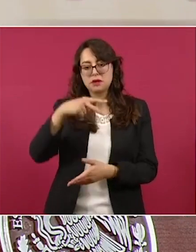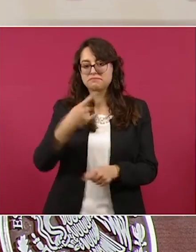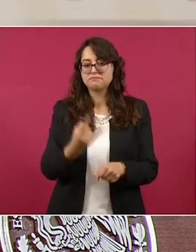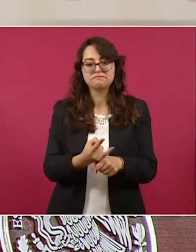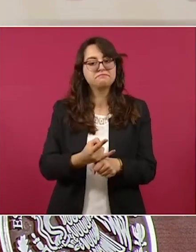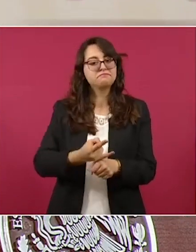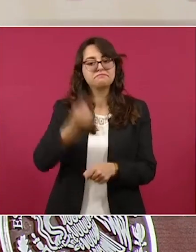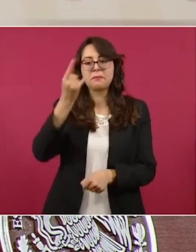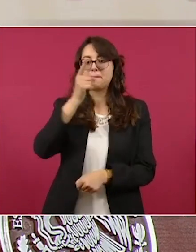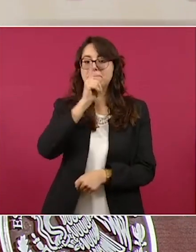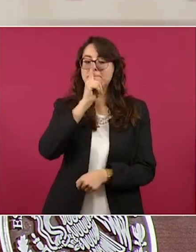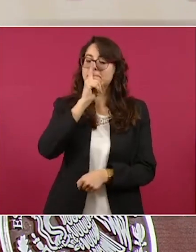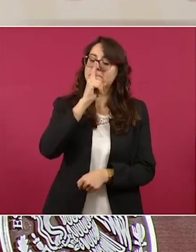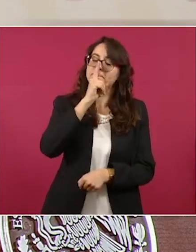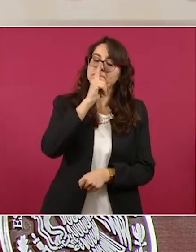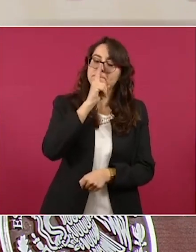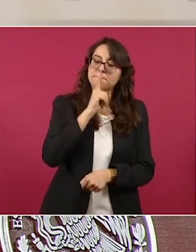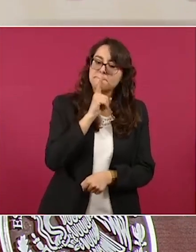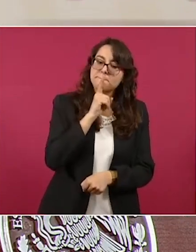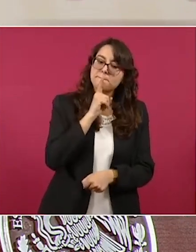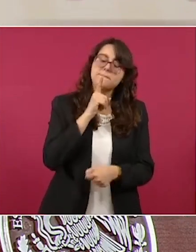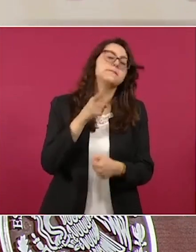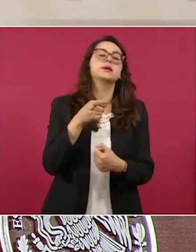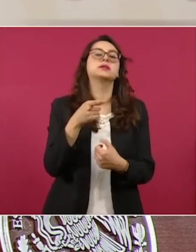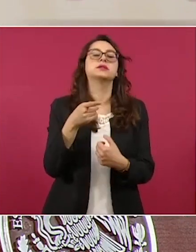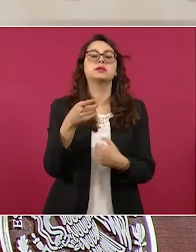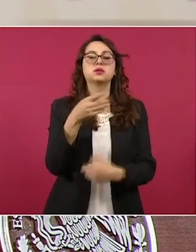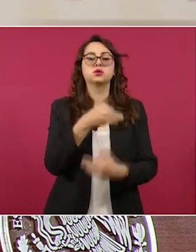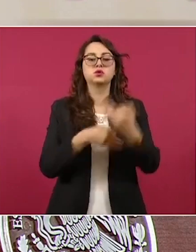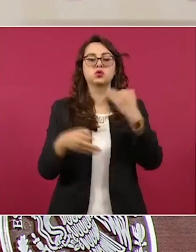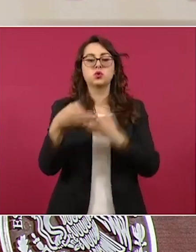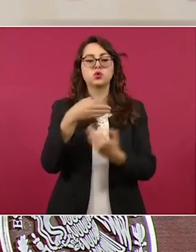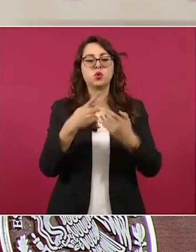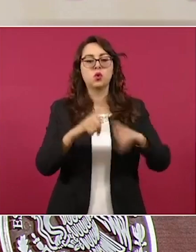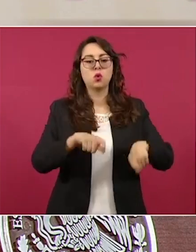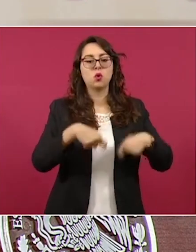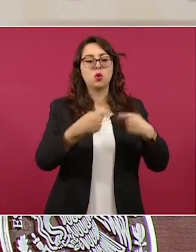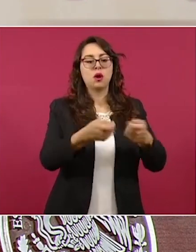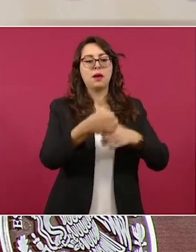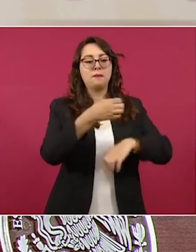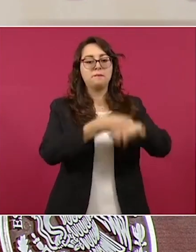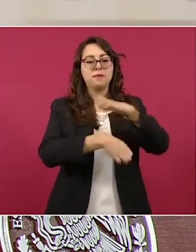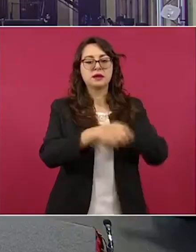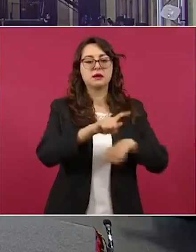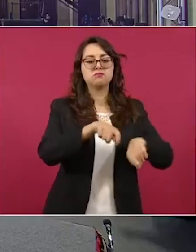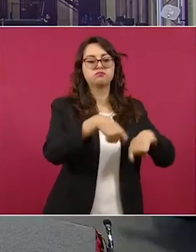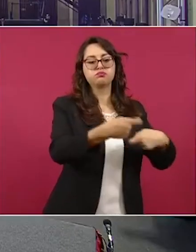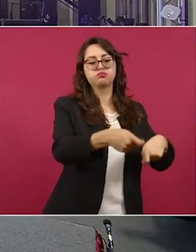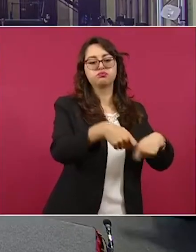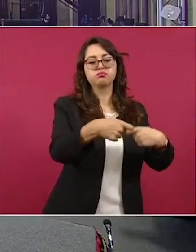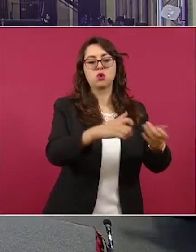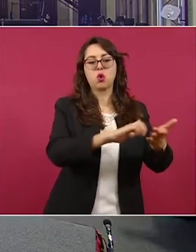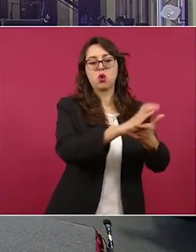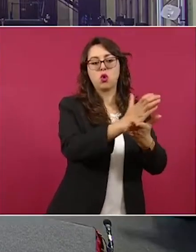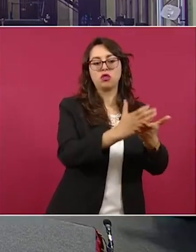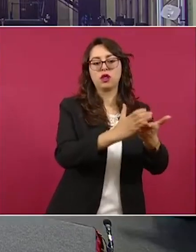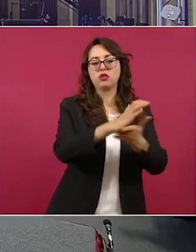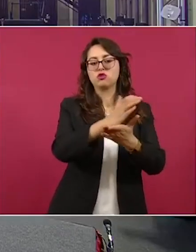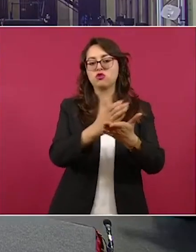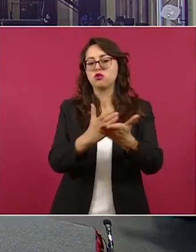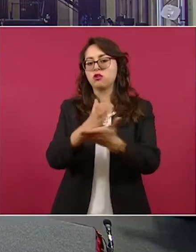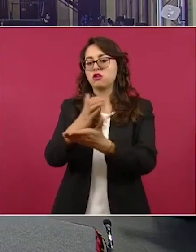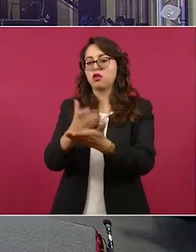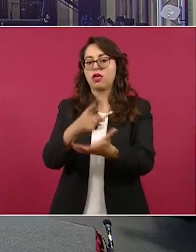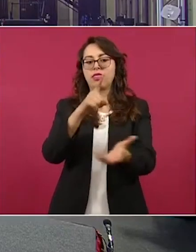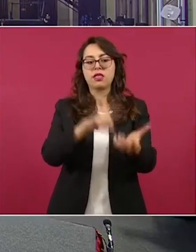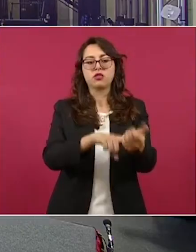y todos de la empresa NUMBAP y otras empresas que son parte del mismo